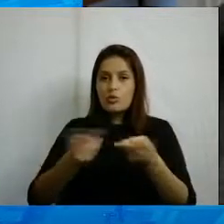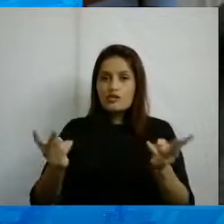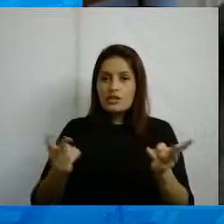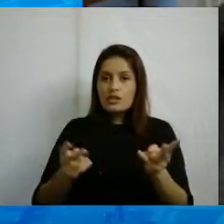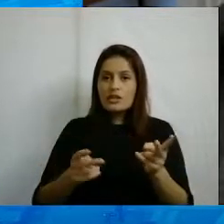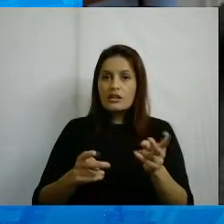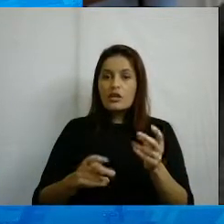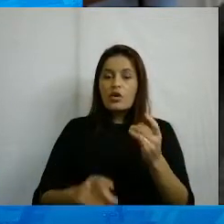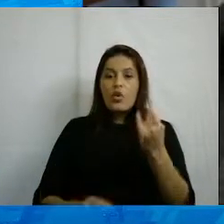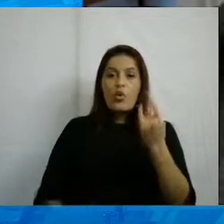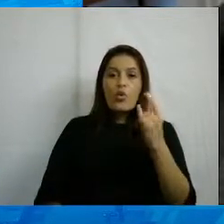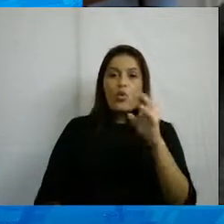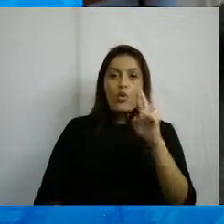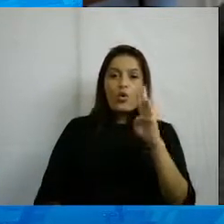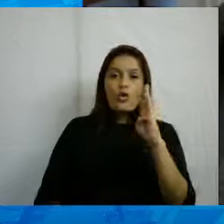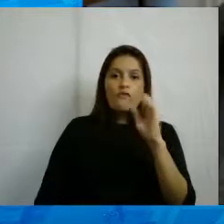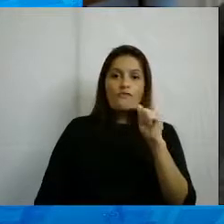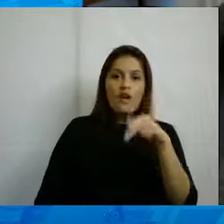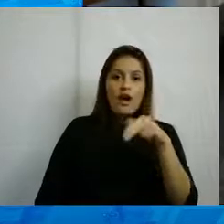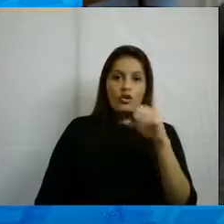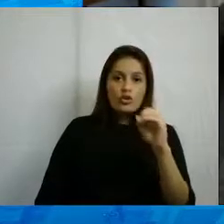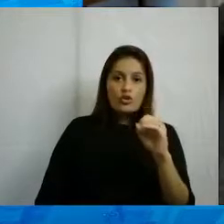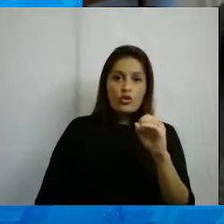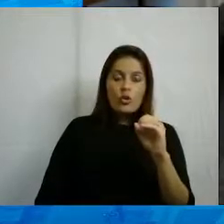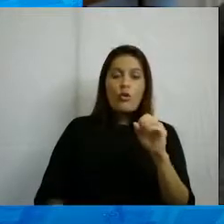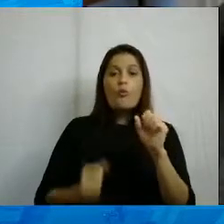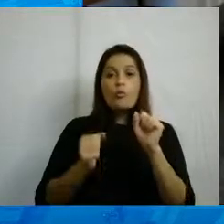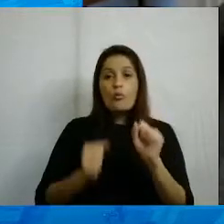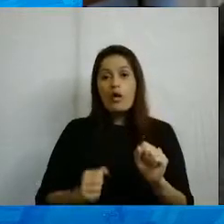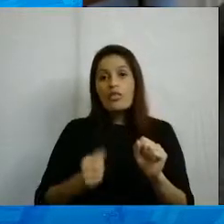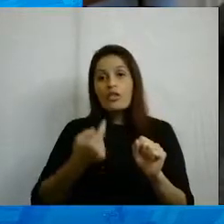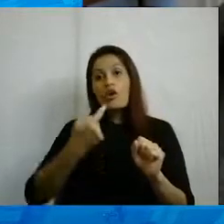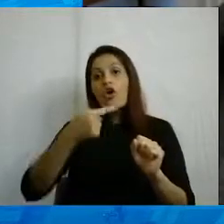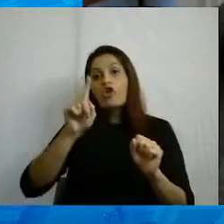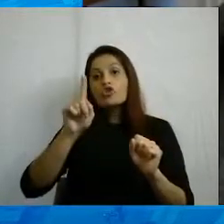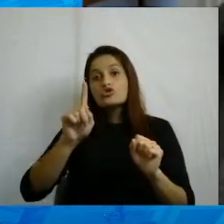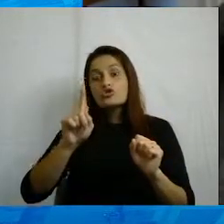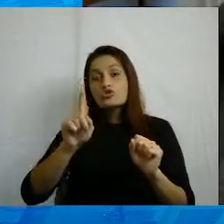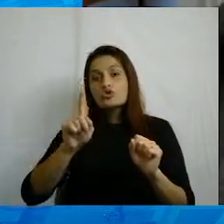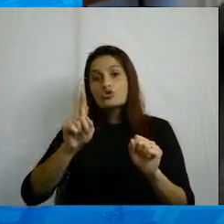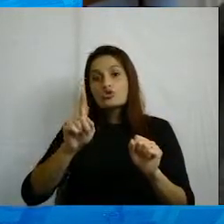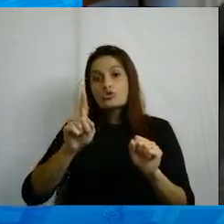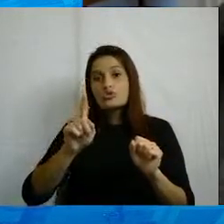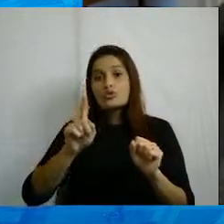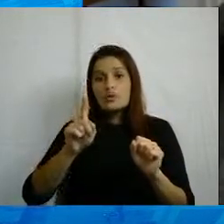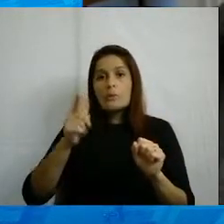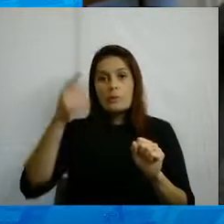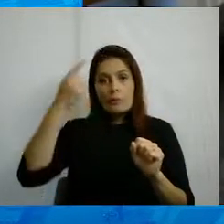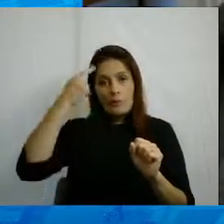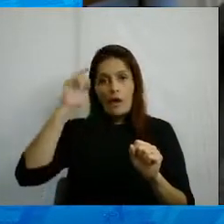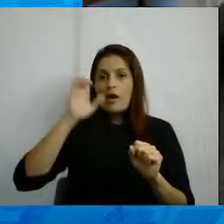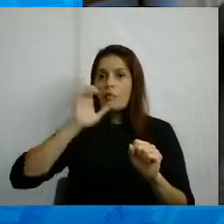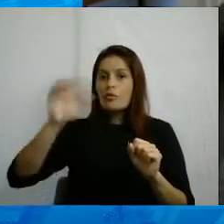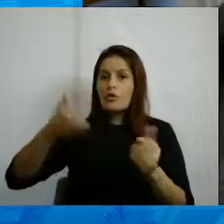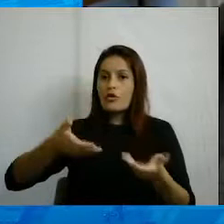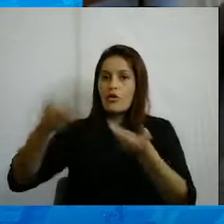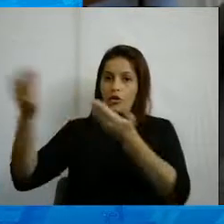utilizados en la zona urbana, puede liberar vehículos motorizados por combustible para la zona rural.